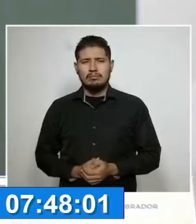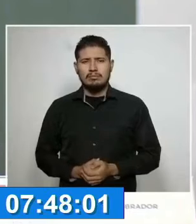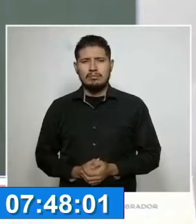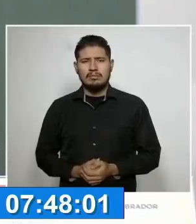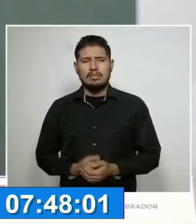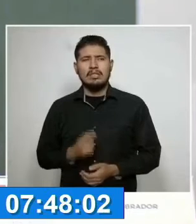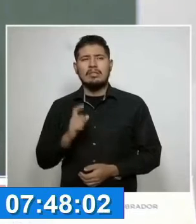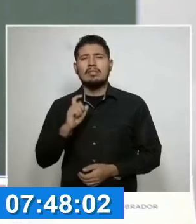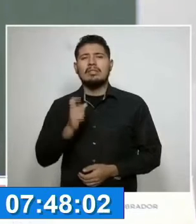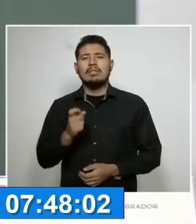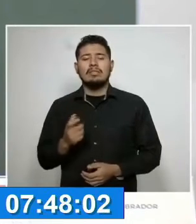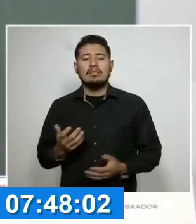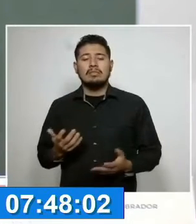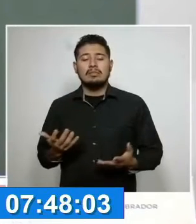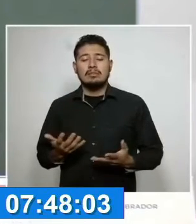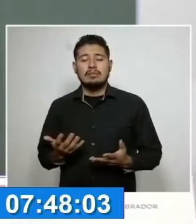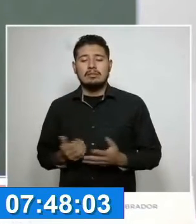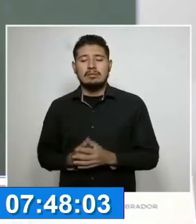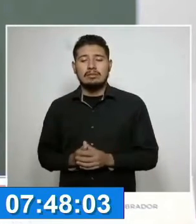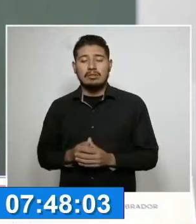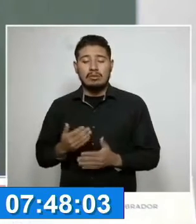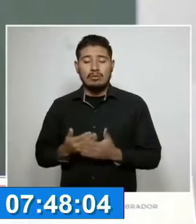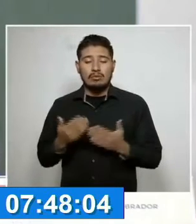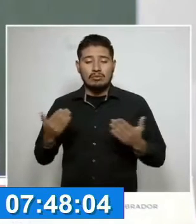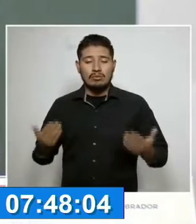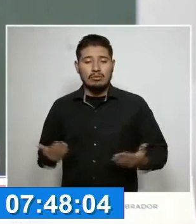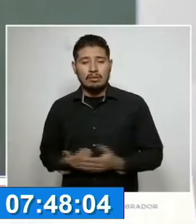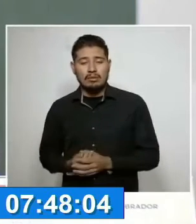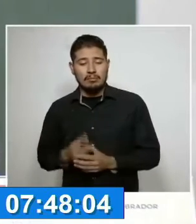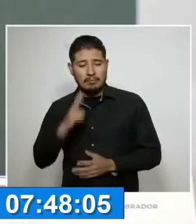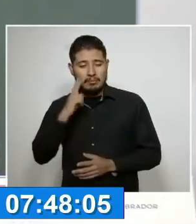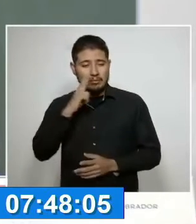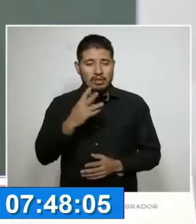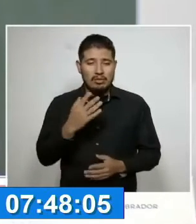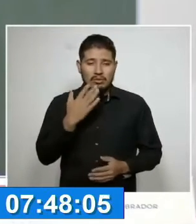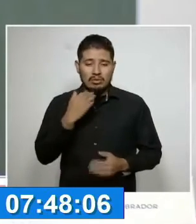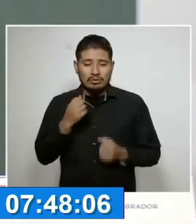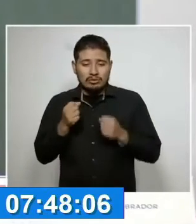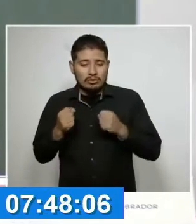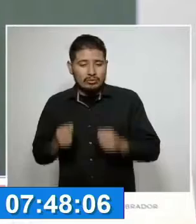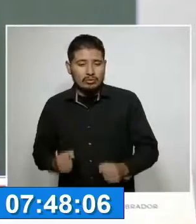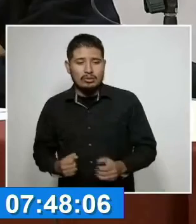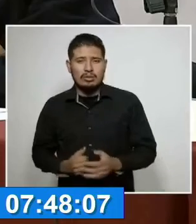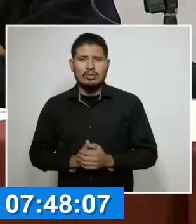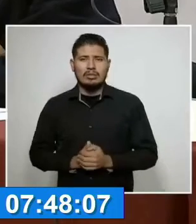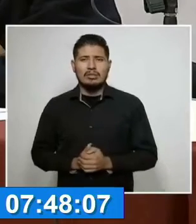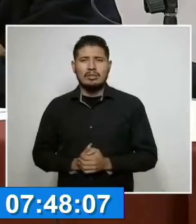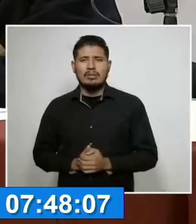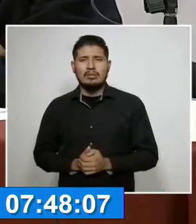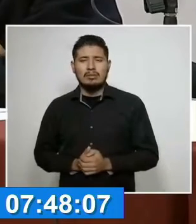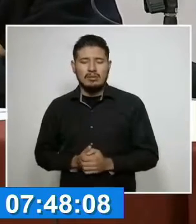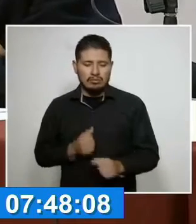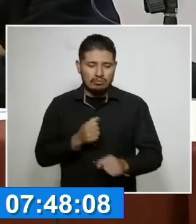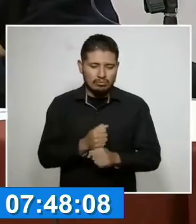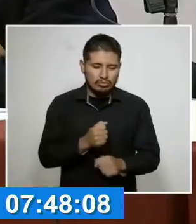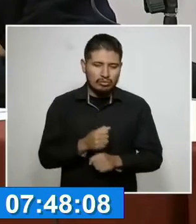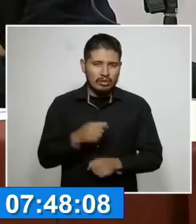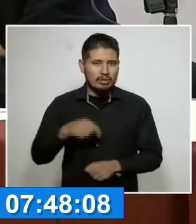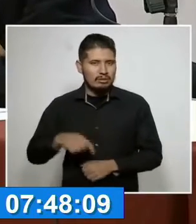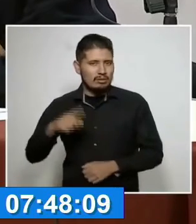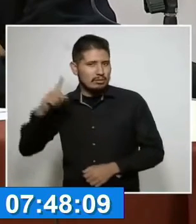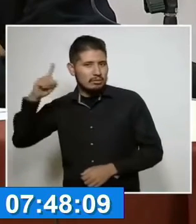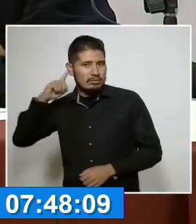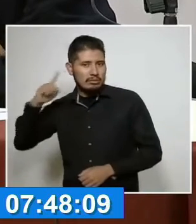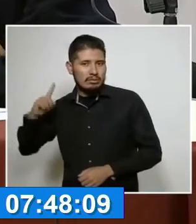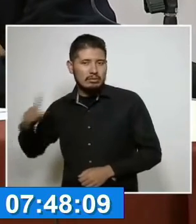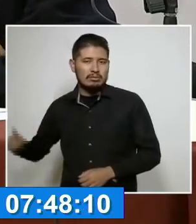que se está padeciendo de inseguridad y de violencia.